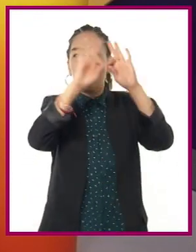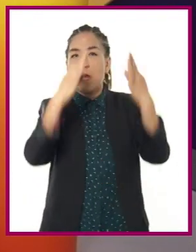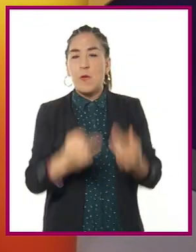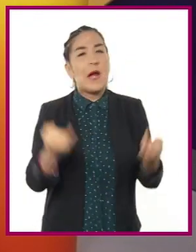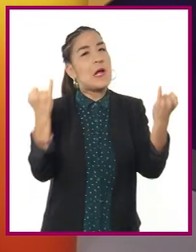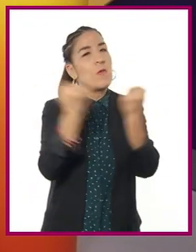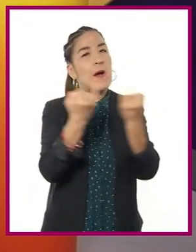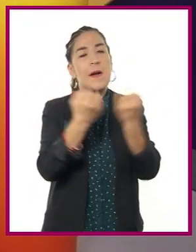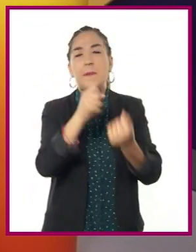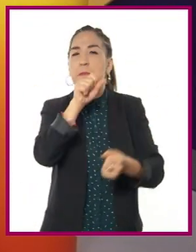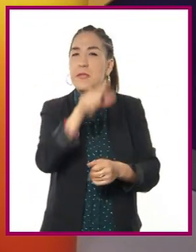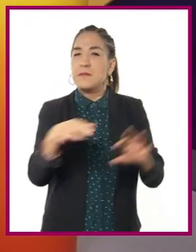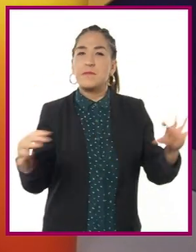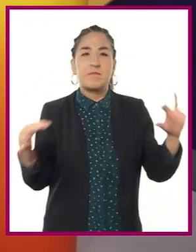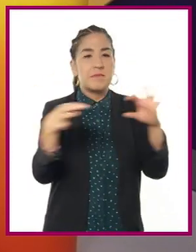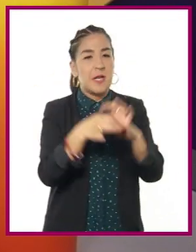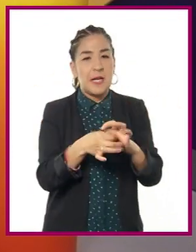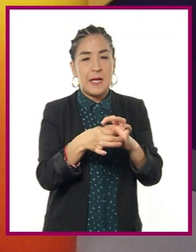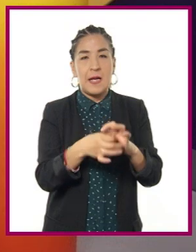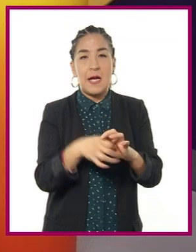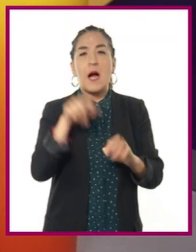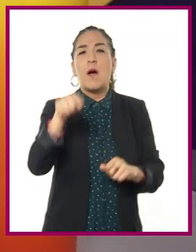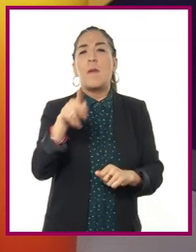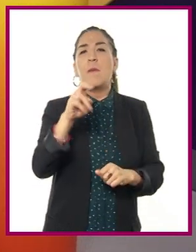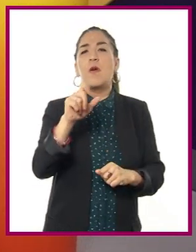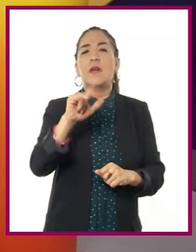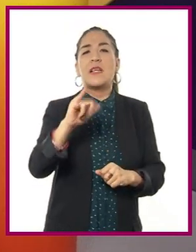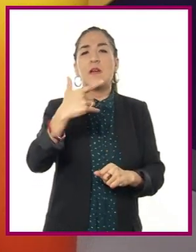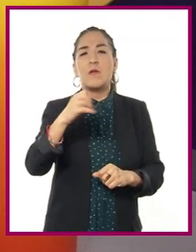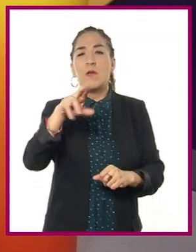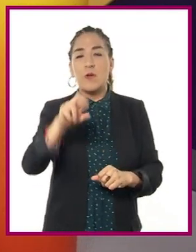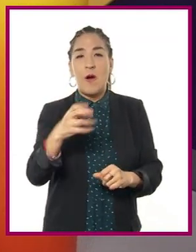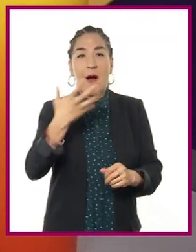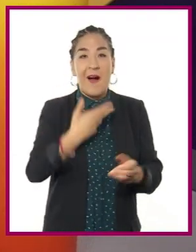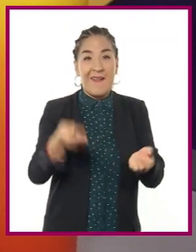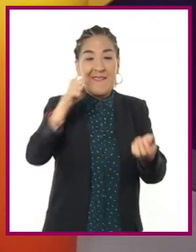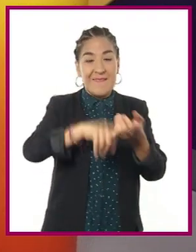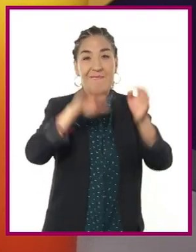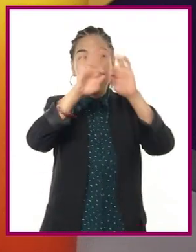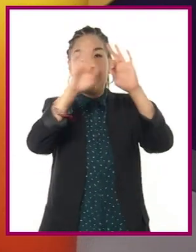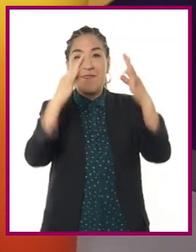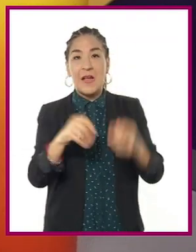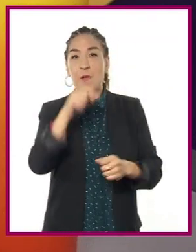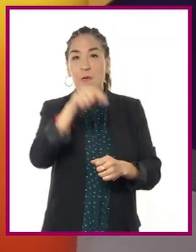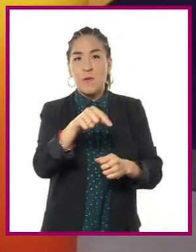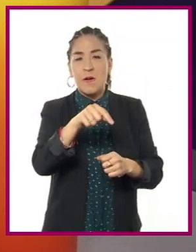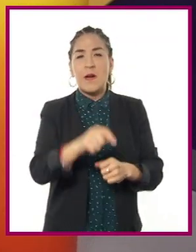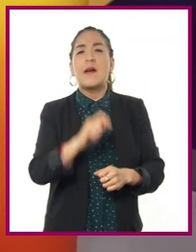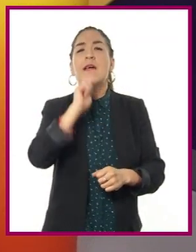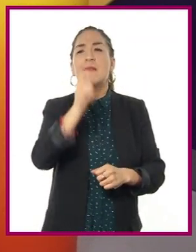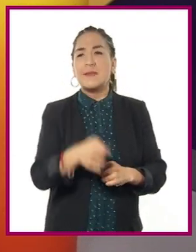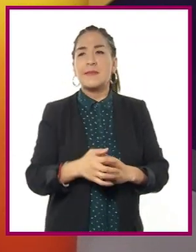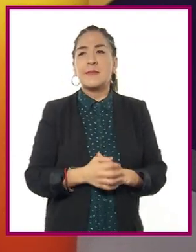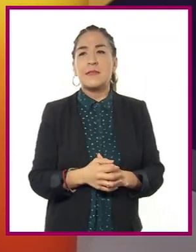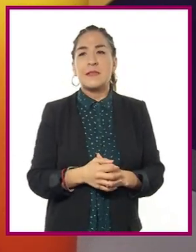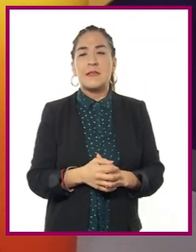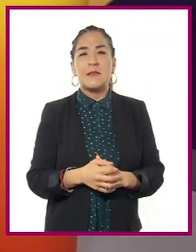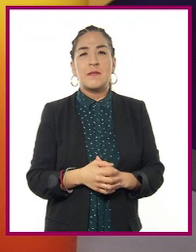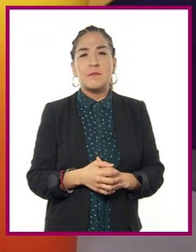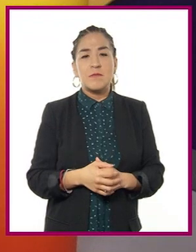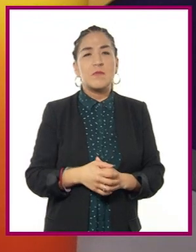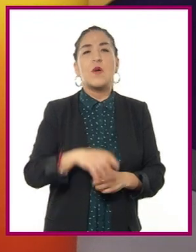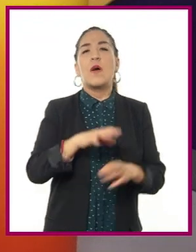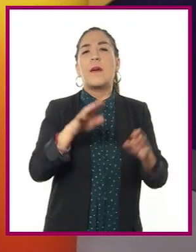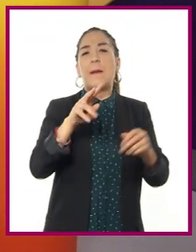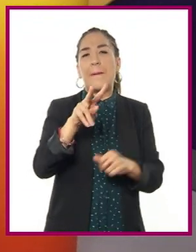iguales respectivamente, y que un polígono inscrito en la circunferencia es aquel con todos